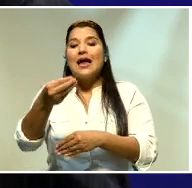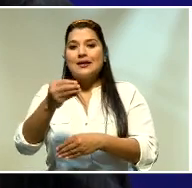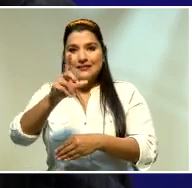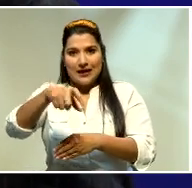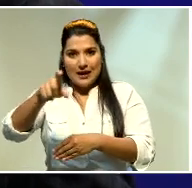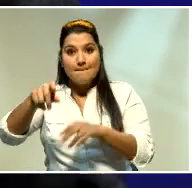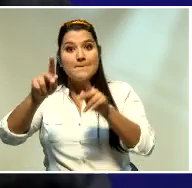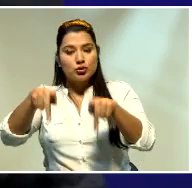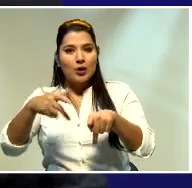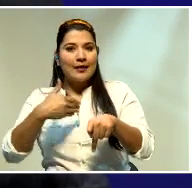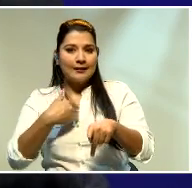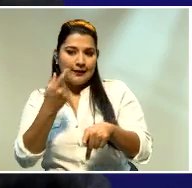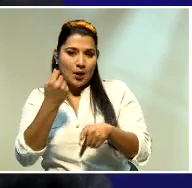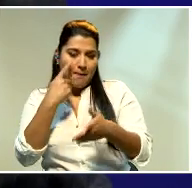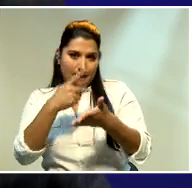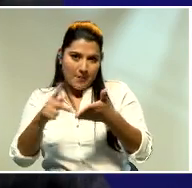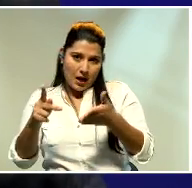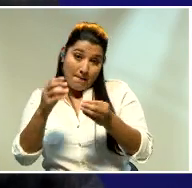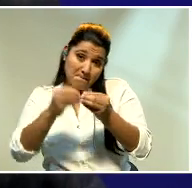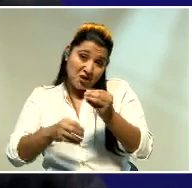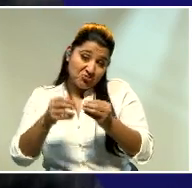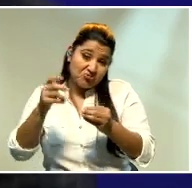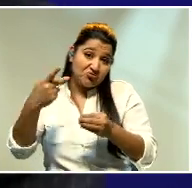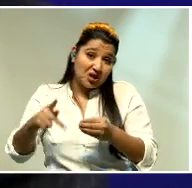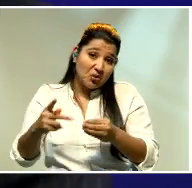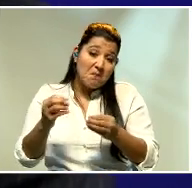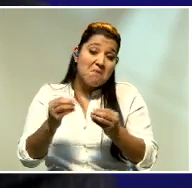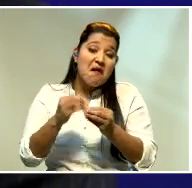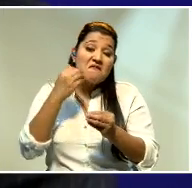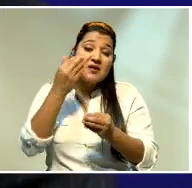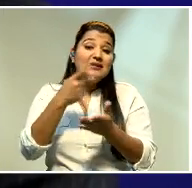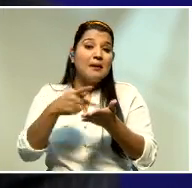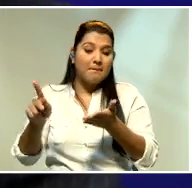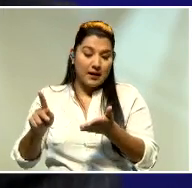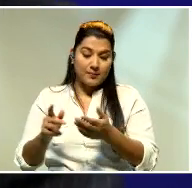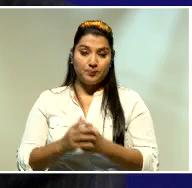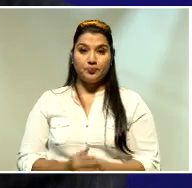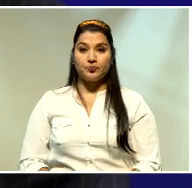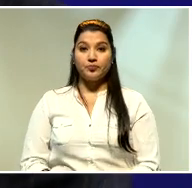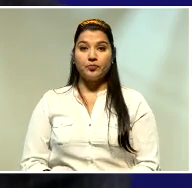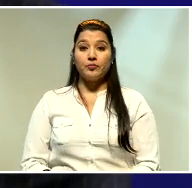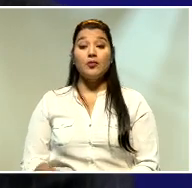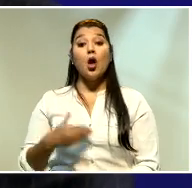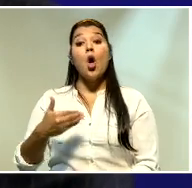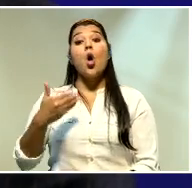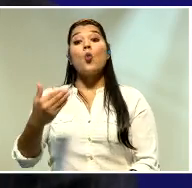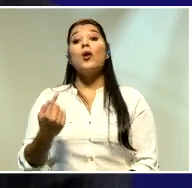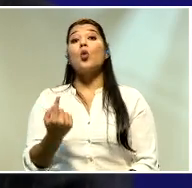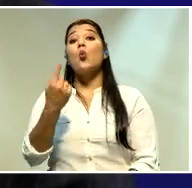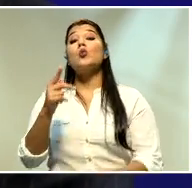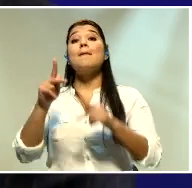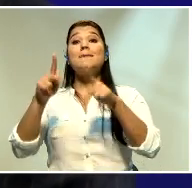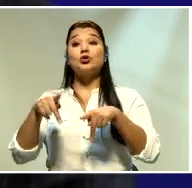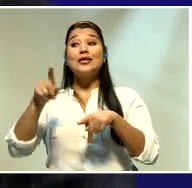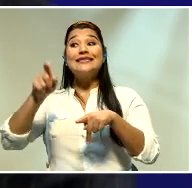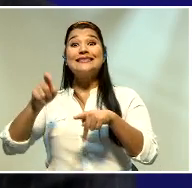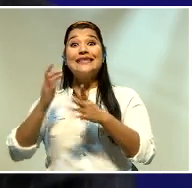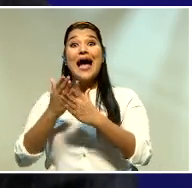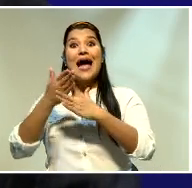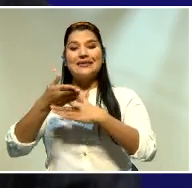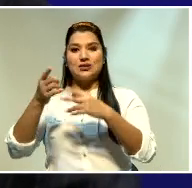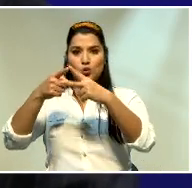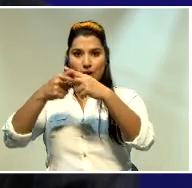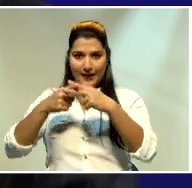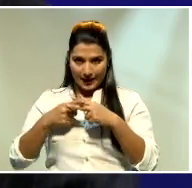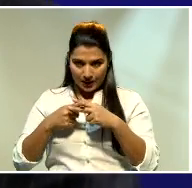económica, porque es menos riesgoso, más fácil que pague. Y es ahí donde está el tema. Cuando hay una persona que necesita acceso al crédito, pero